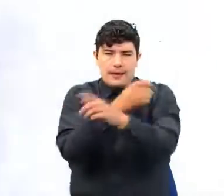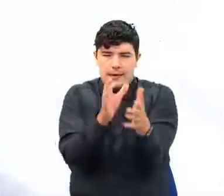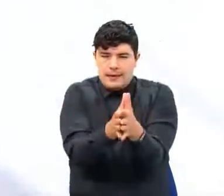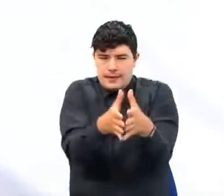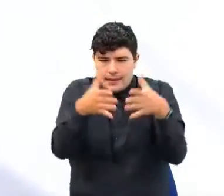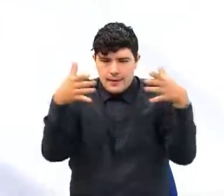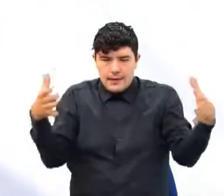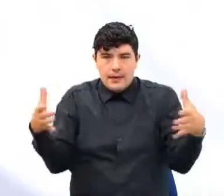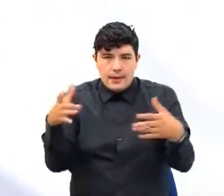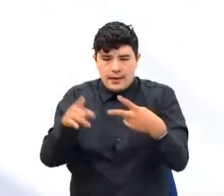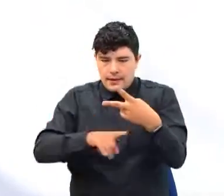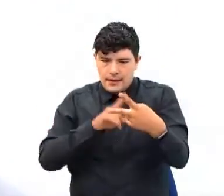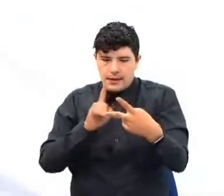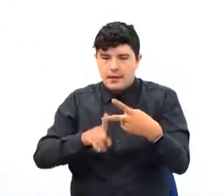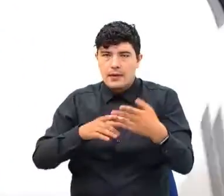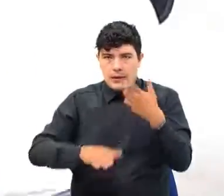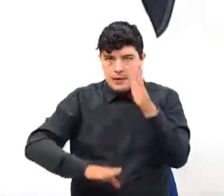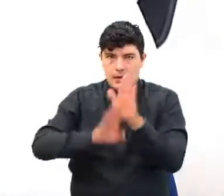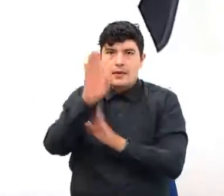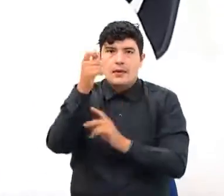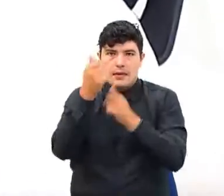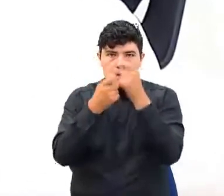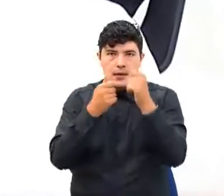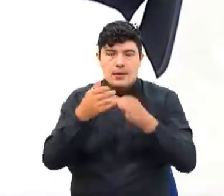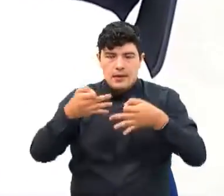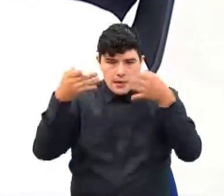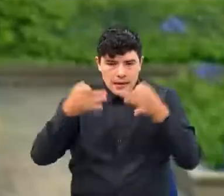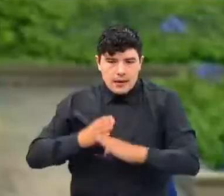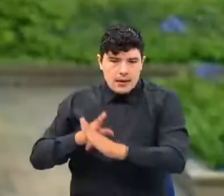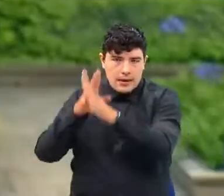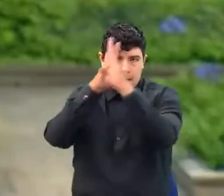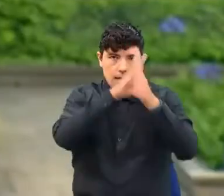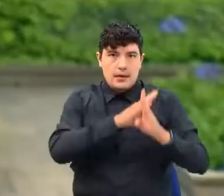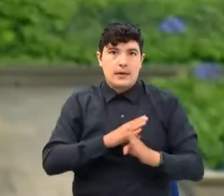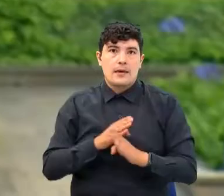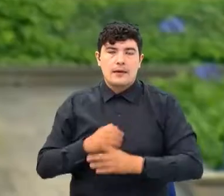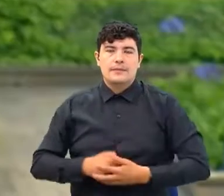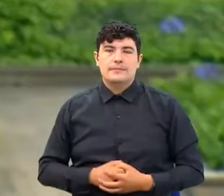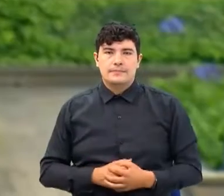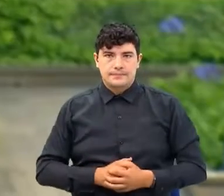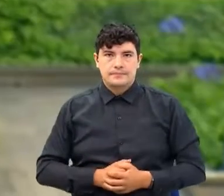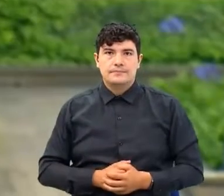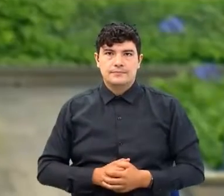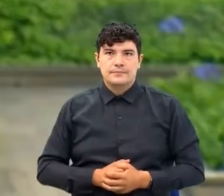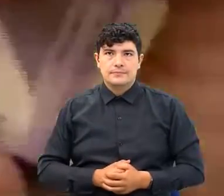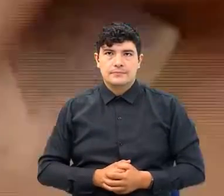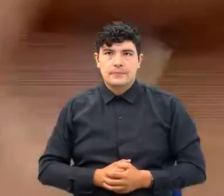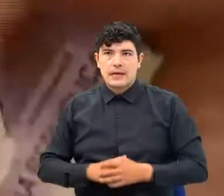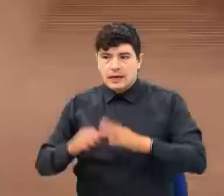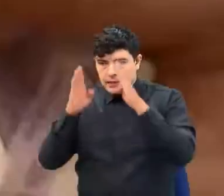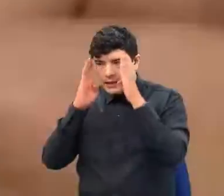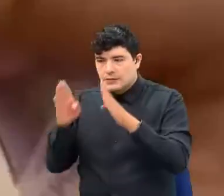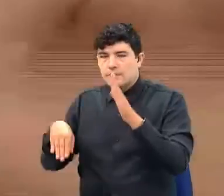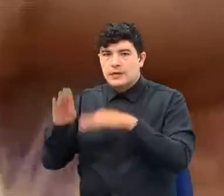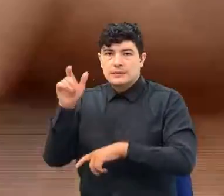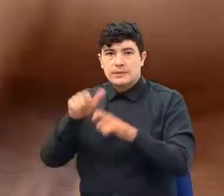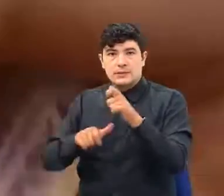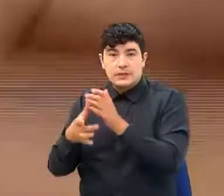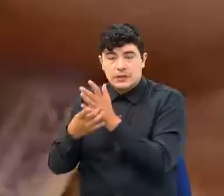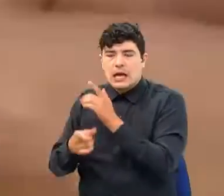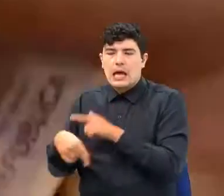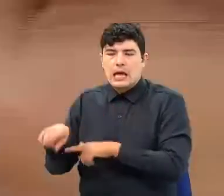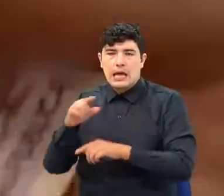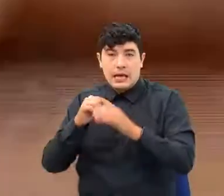reactivación segura pero con un paraguas la atención a los más vulnerables el primer subsidio que